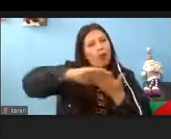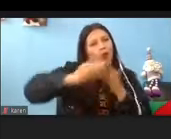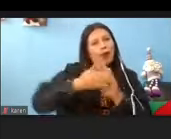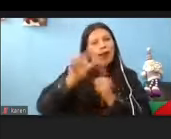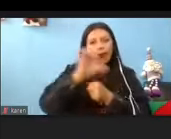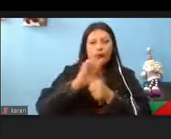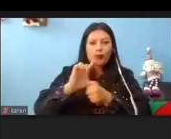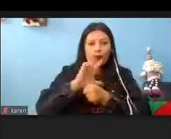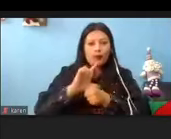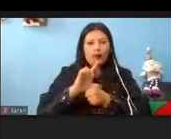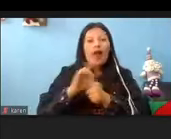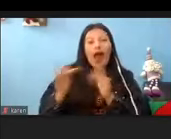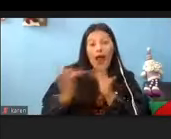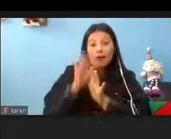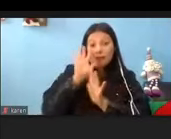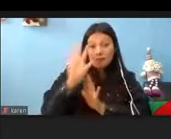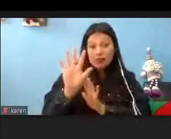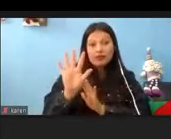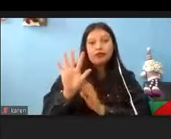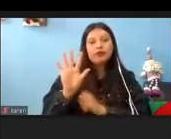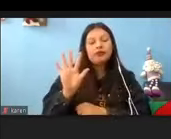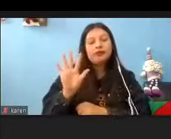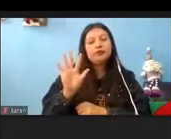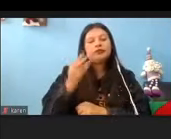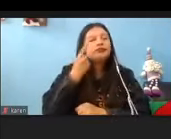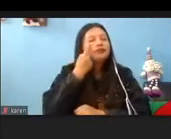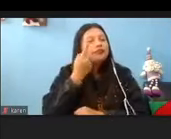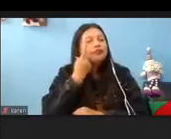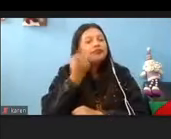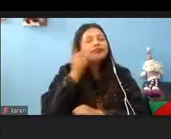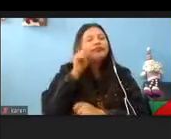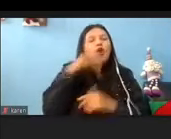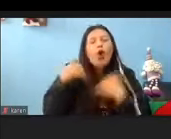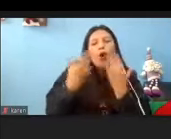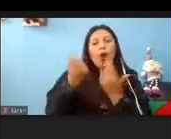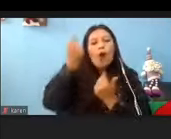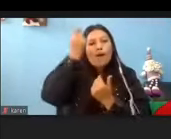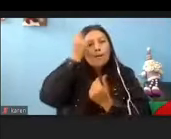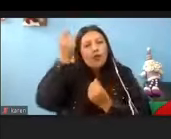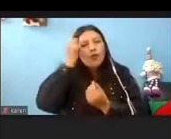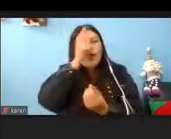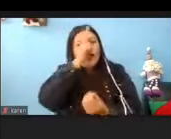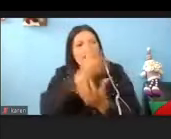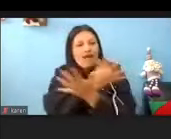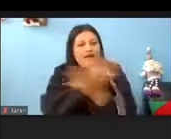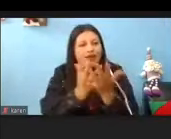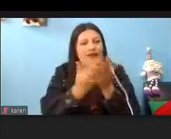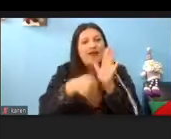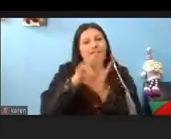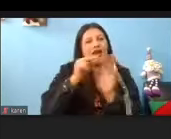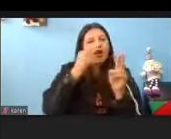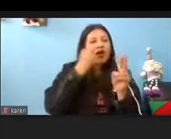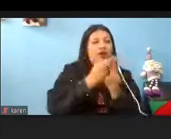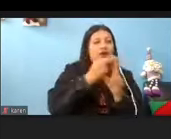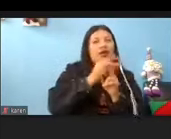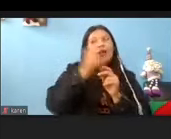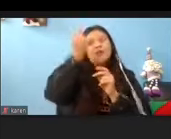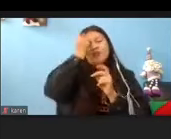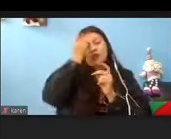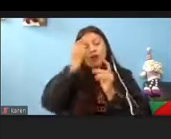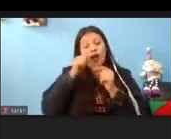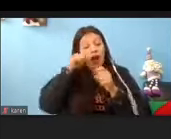locales, y en ese sentido veíamos cómo las memorias plurales, a veces las llamamos memorias desde abajo,